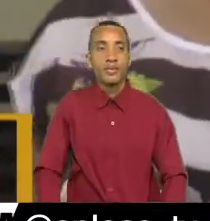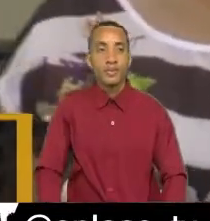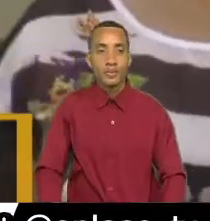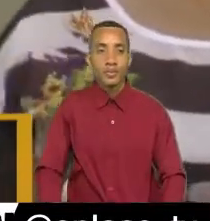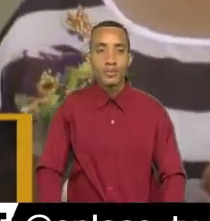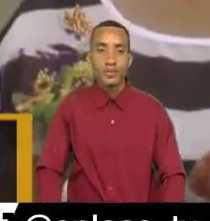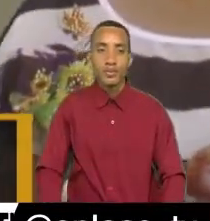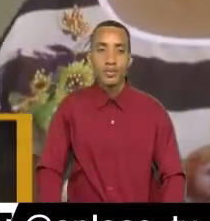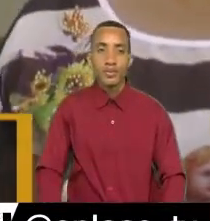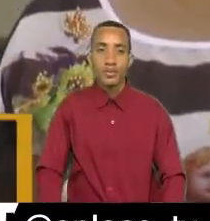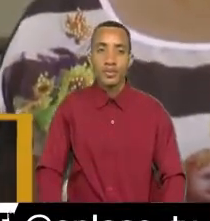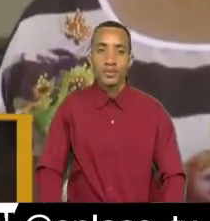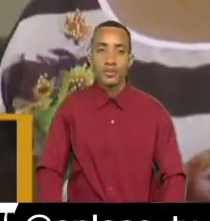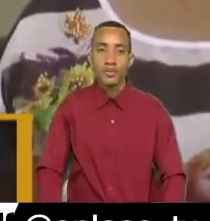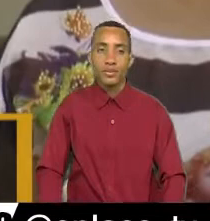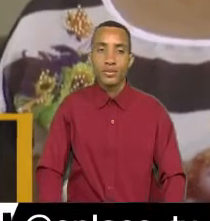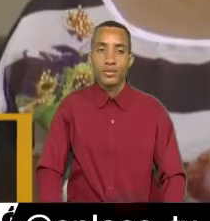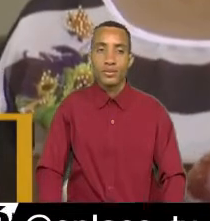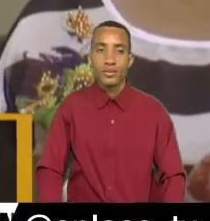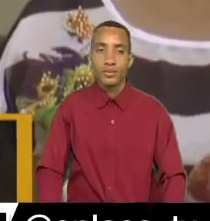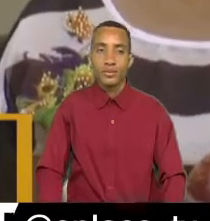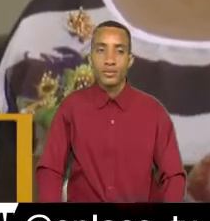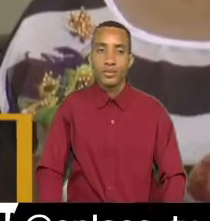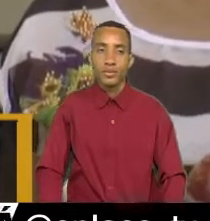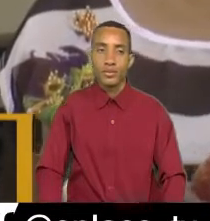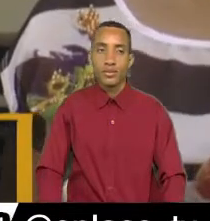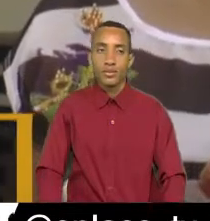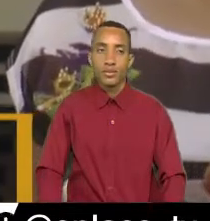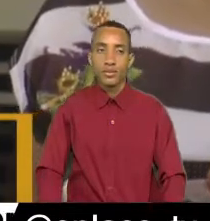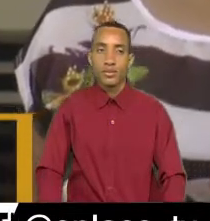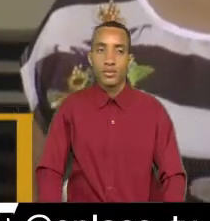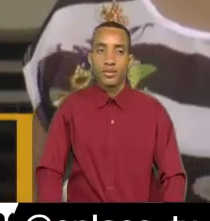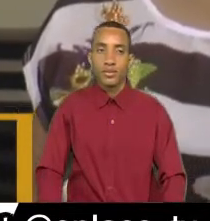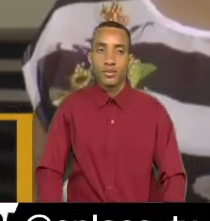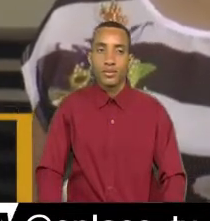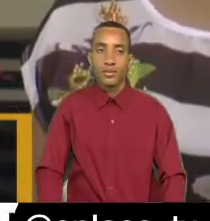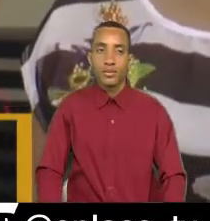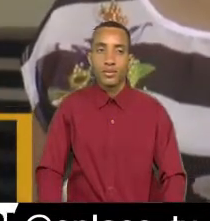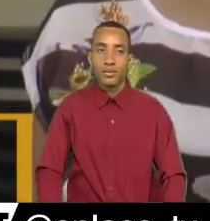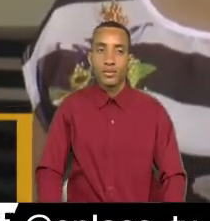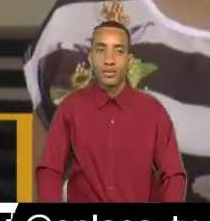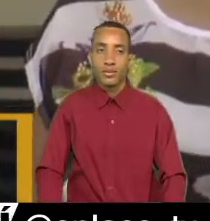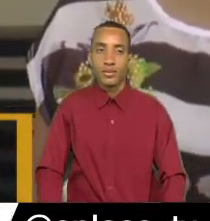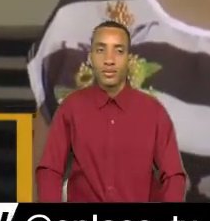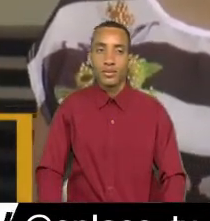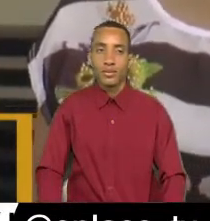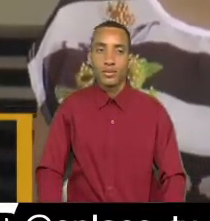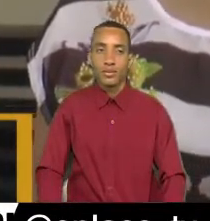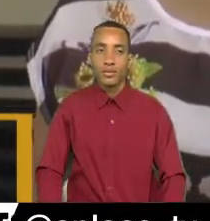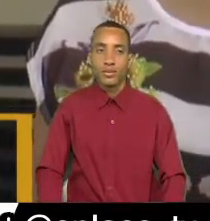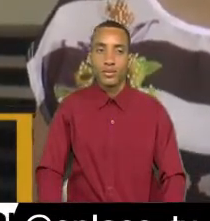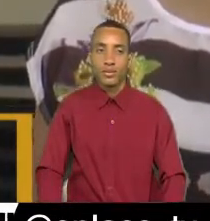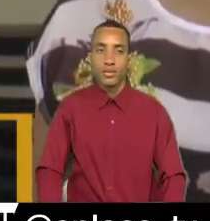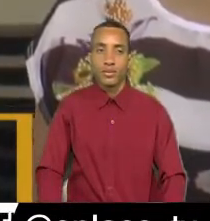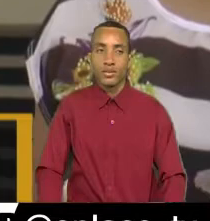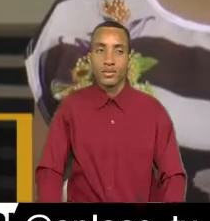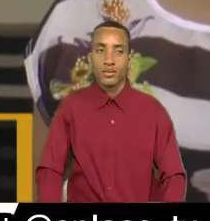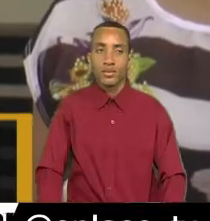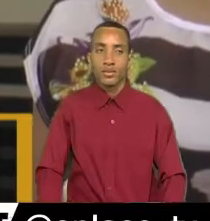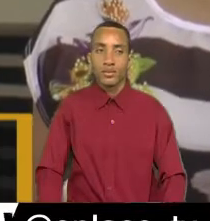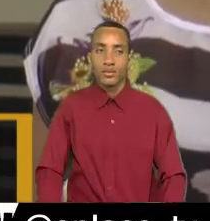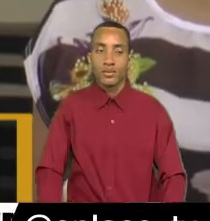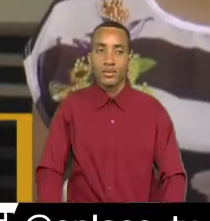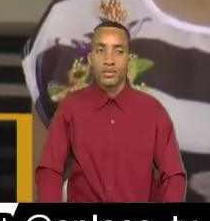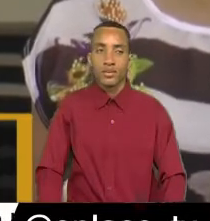Bueno, hay una actividad en Bogotá que se va a realizar. Va a haber, las actividades son